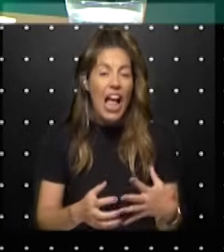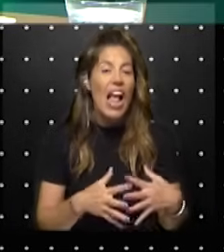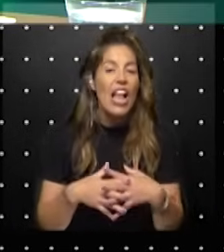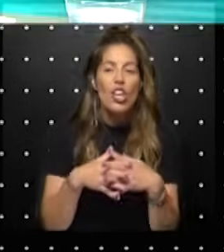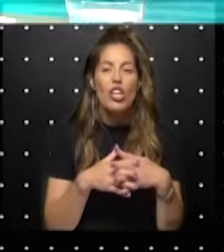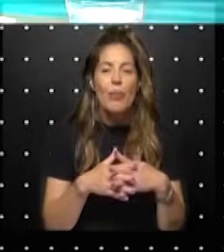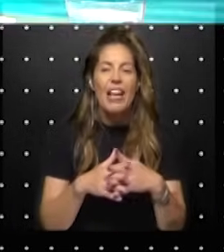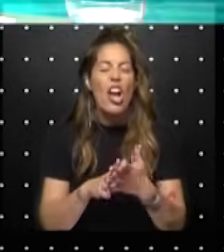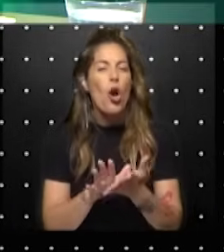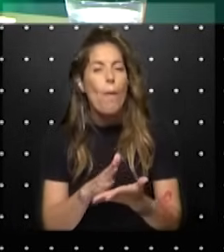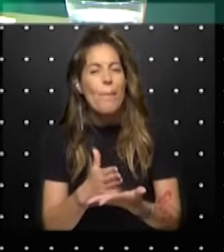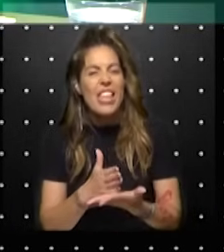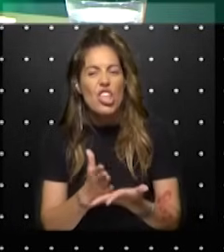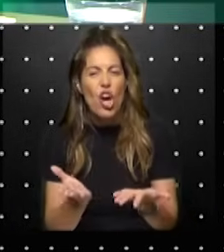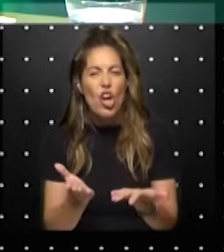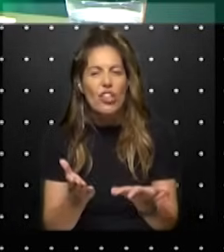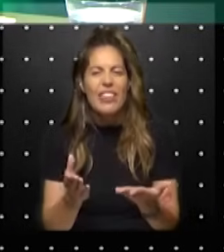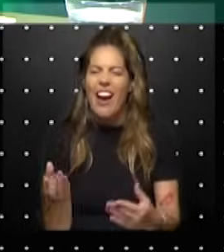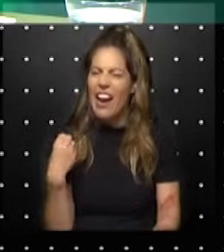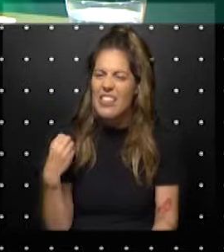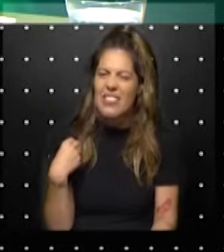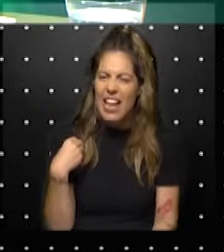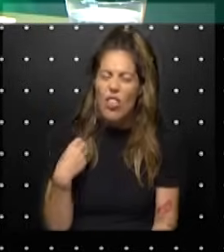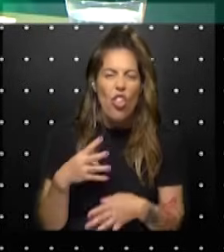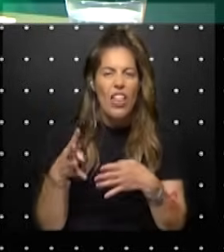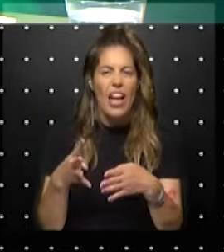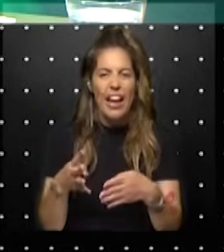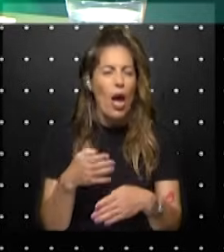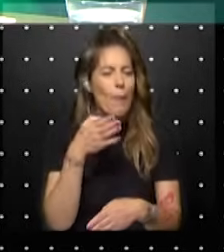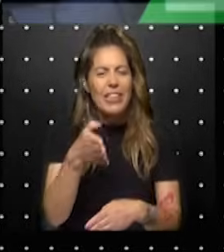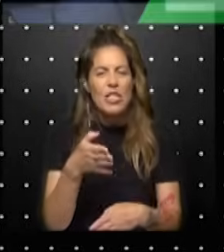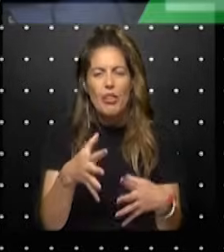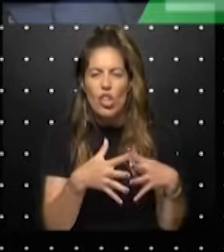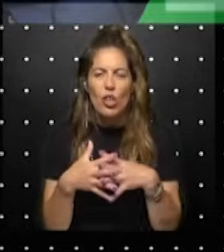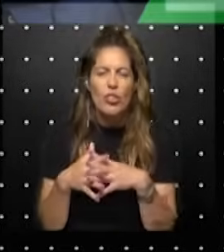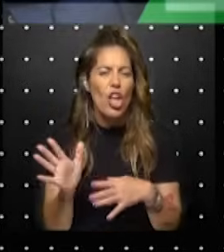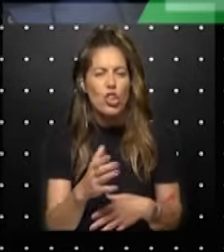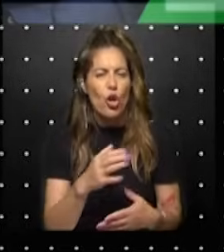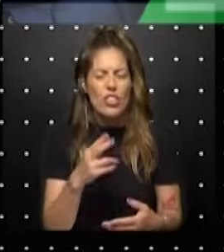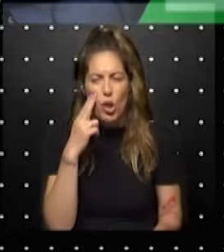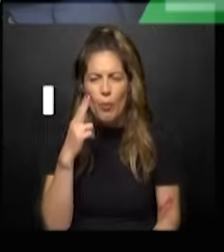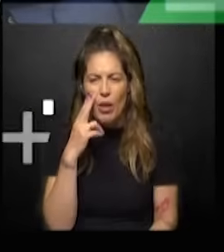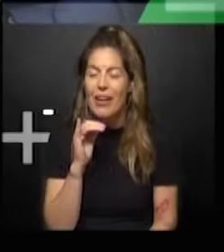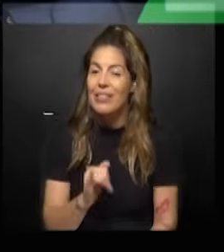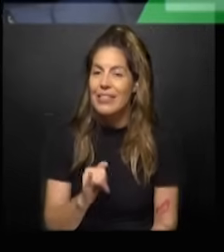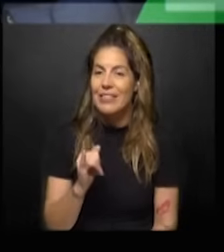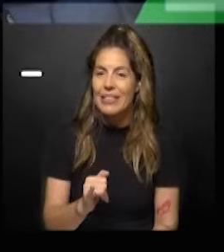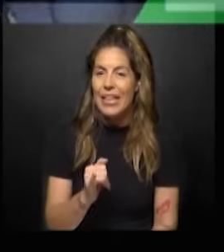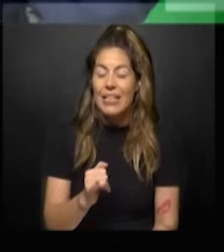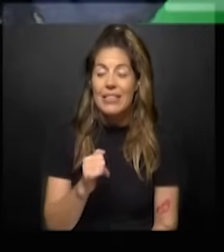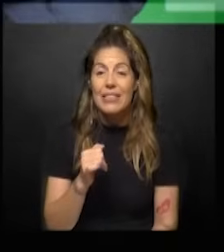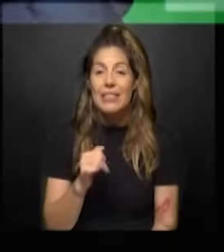está cansado de las guerras, es decir, de la participación de Estados Unidos en todos estos conflictos? Sí, según los números